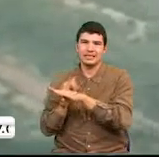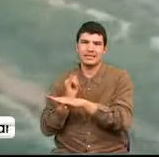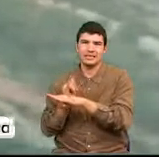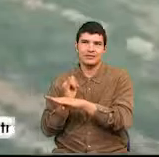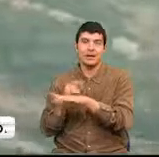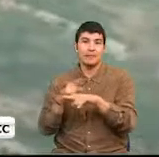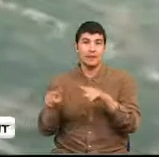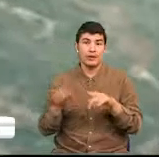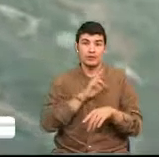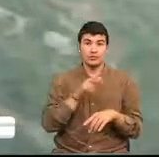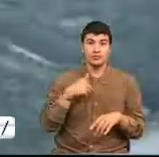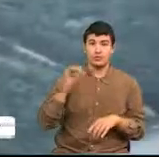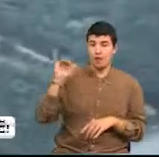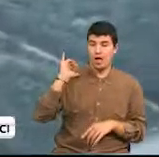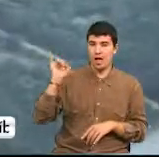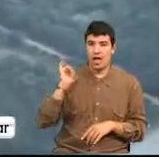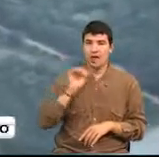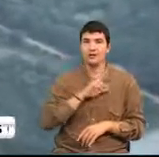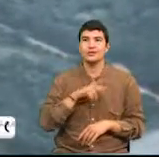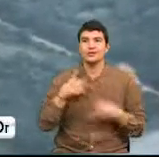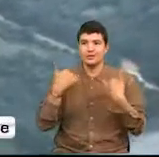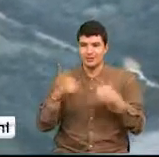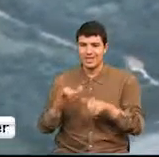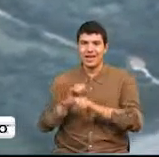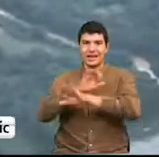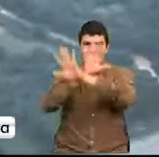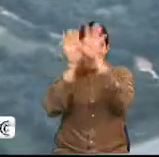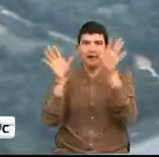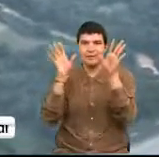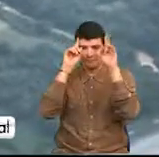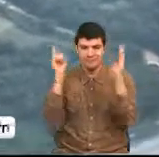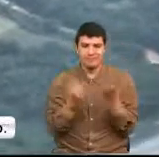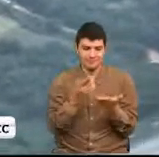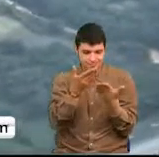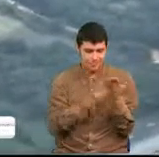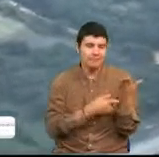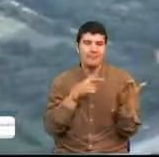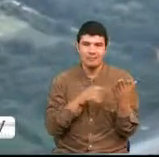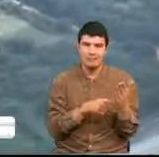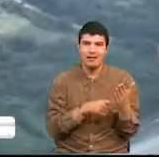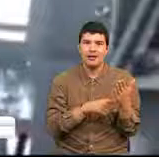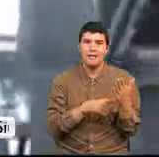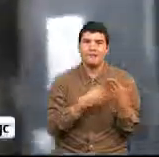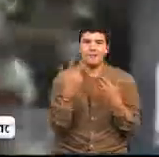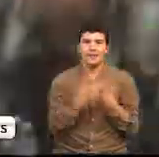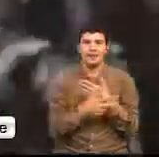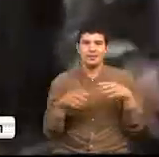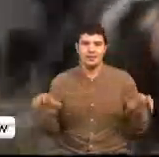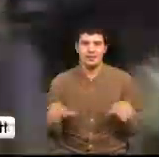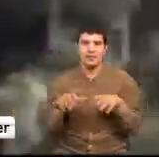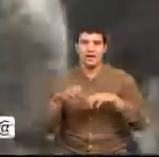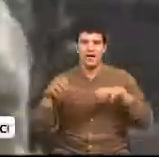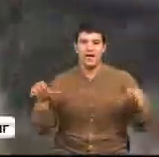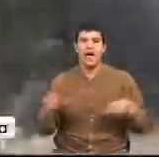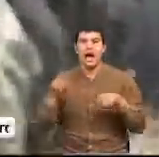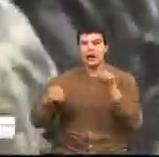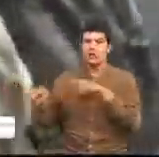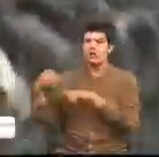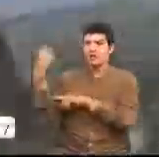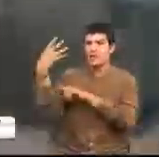como Ejército Nacional nosotros ya lo tenemos consolidado. Hay otros municipios que se encuentran en amarillo y hay